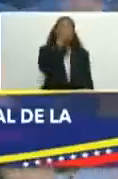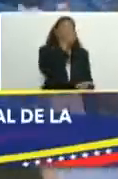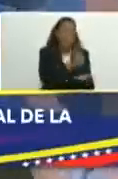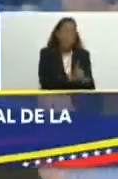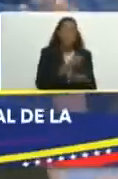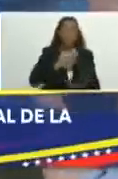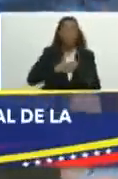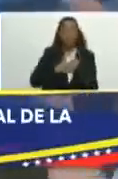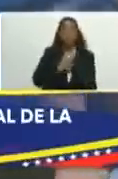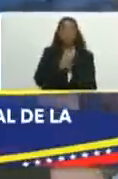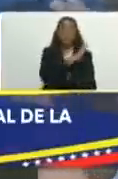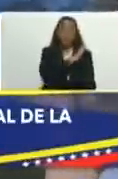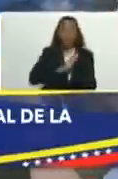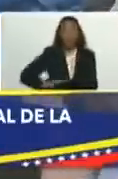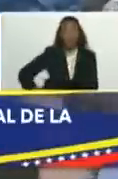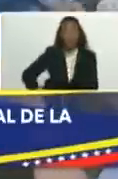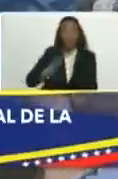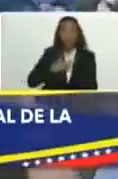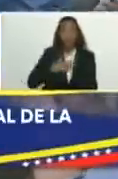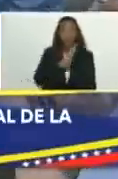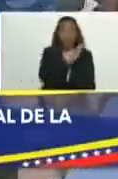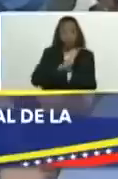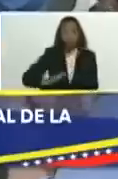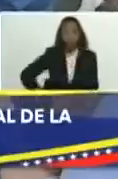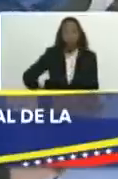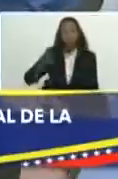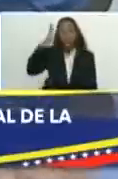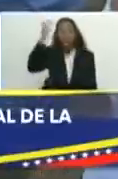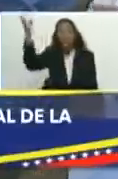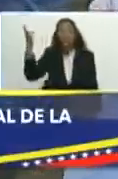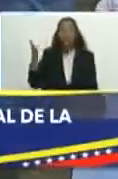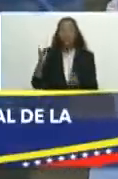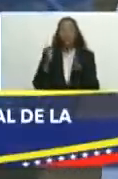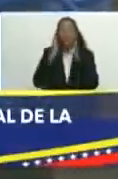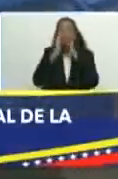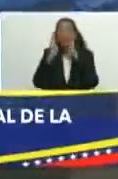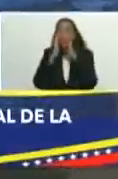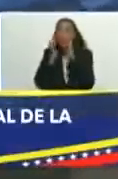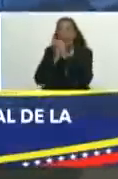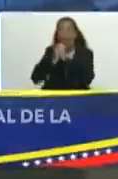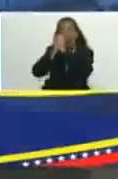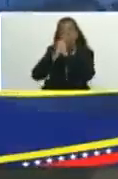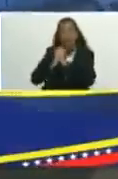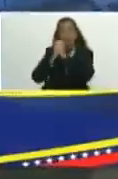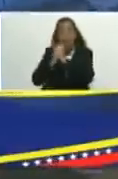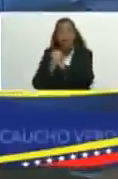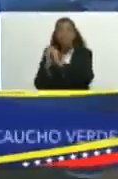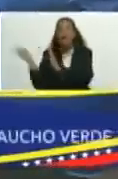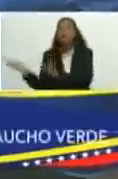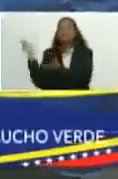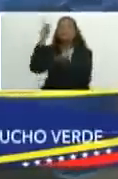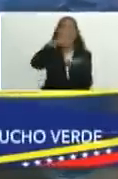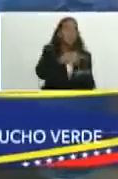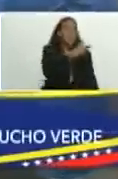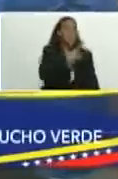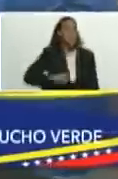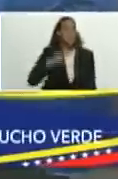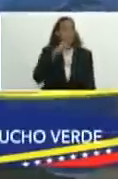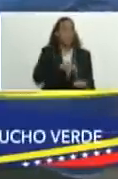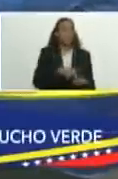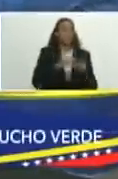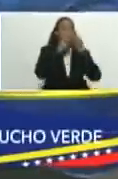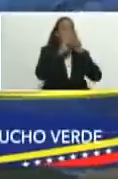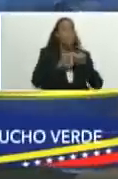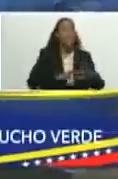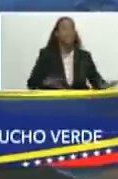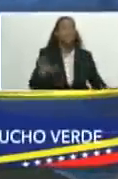Soy cristiano. Yo también. Sé que está aquí porque Dios ha escuchado nuestro ruego, nuestras oraciones. Es una gran